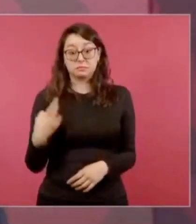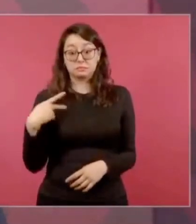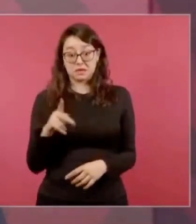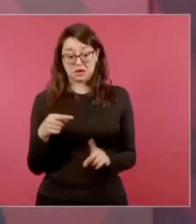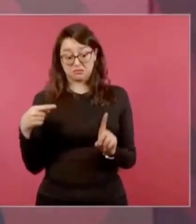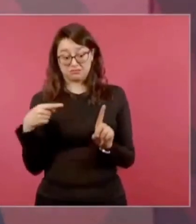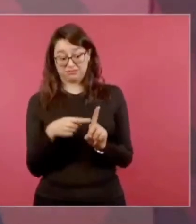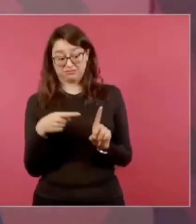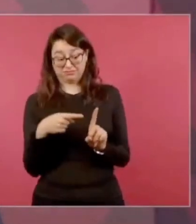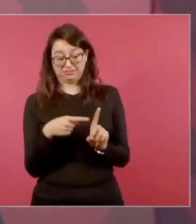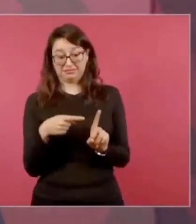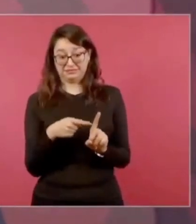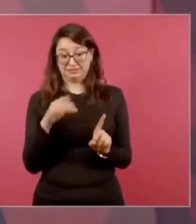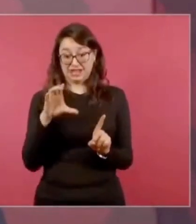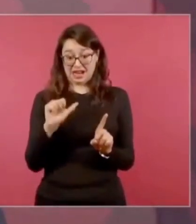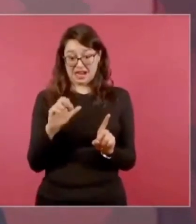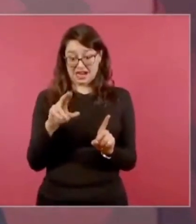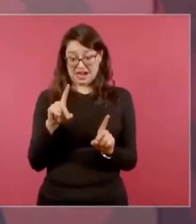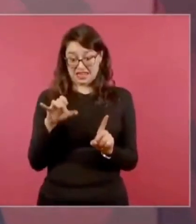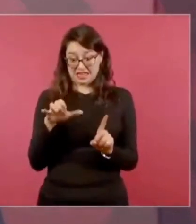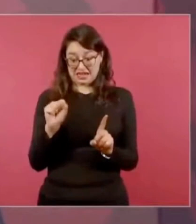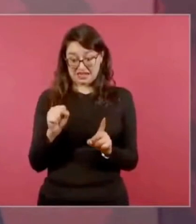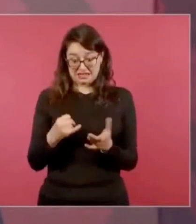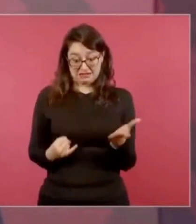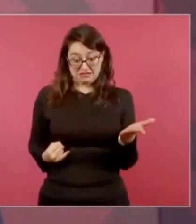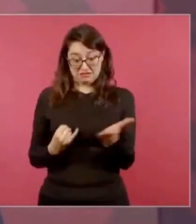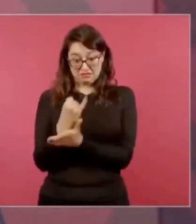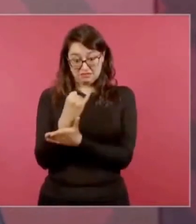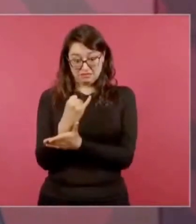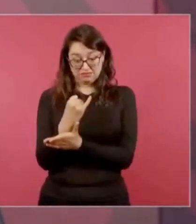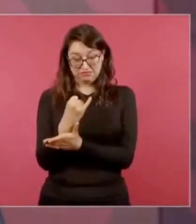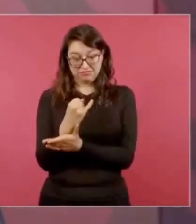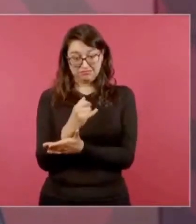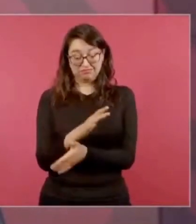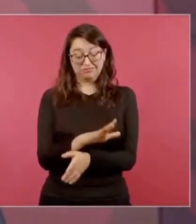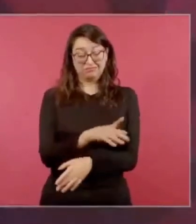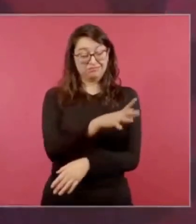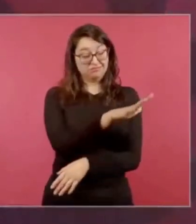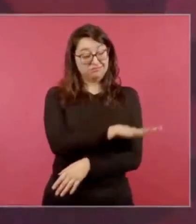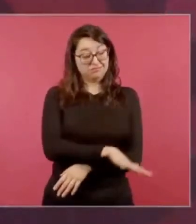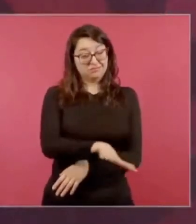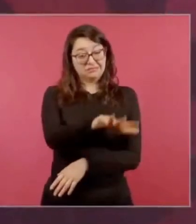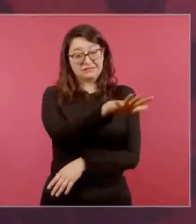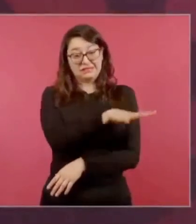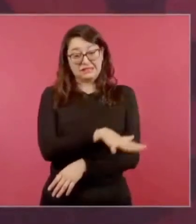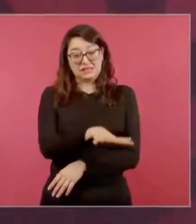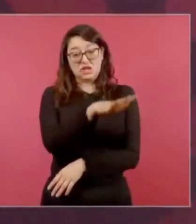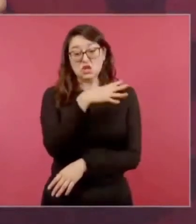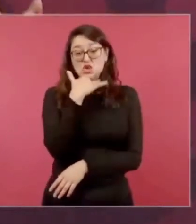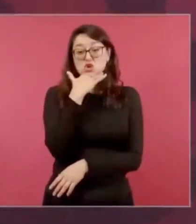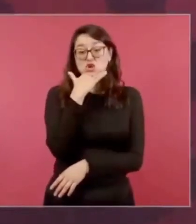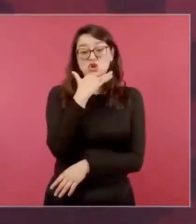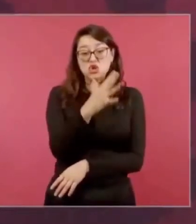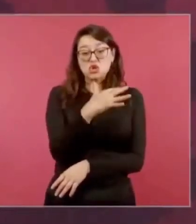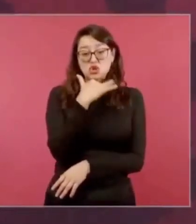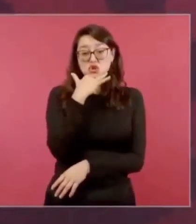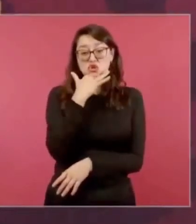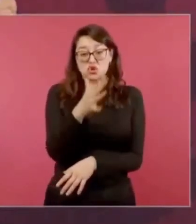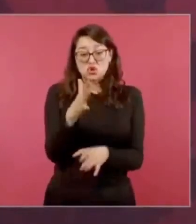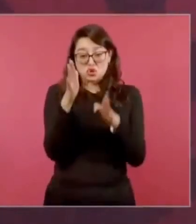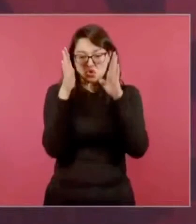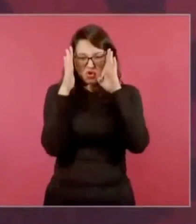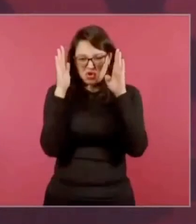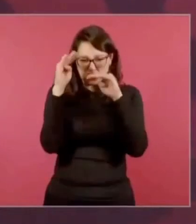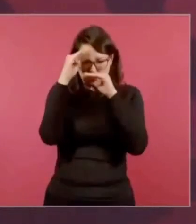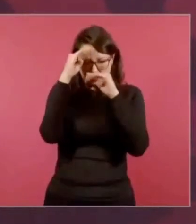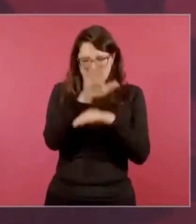del conservadurismo corrupto de la época porque tenía